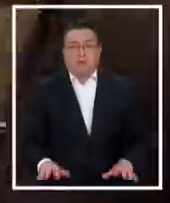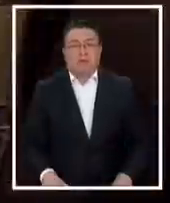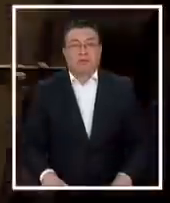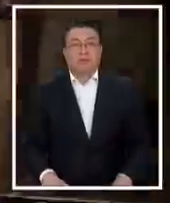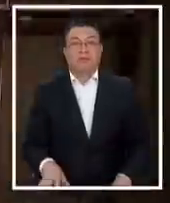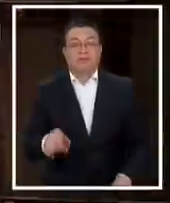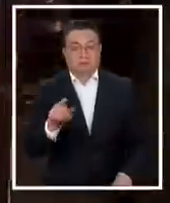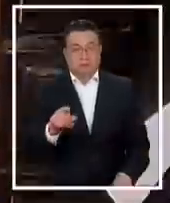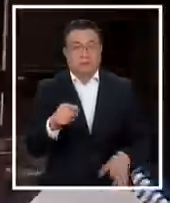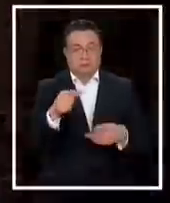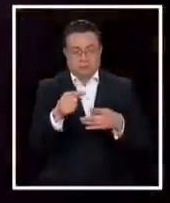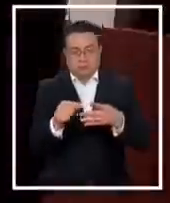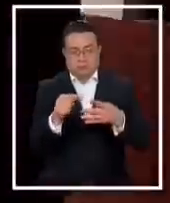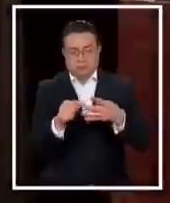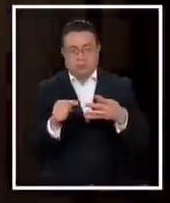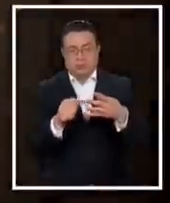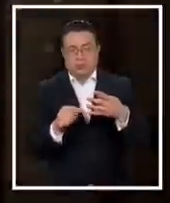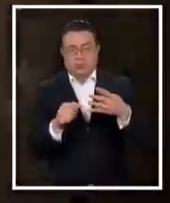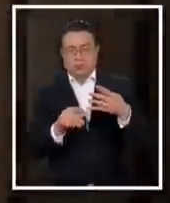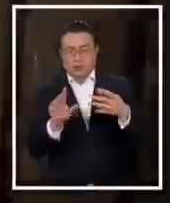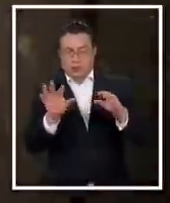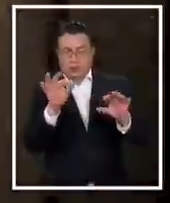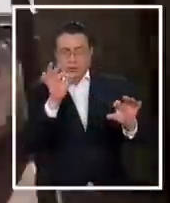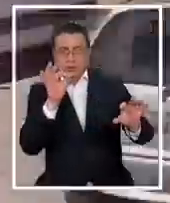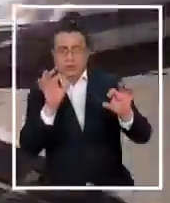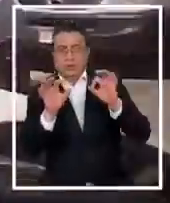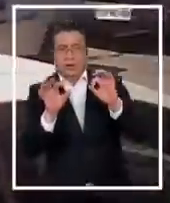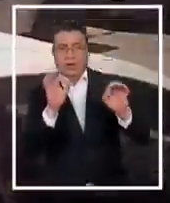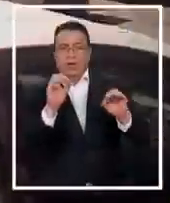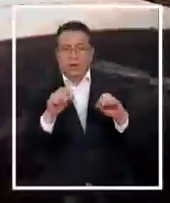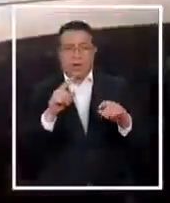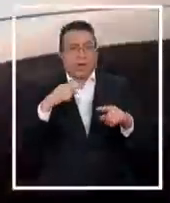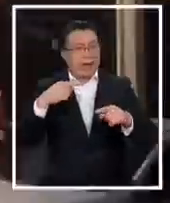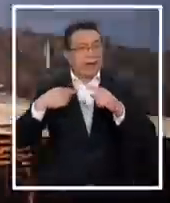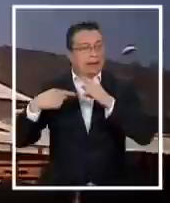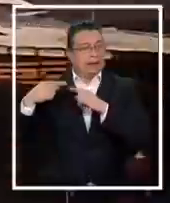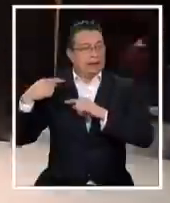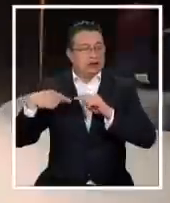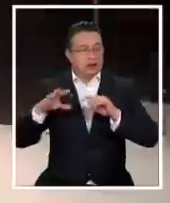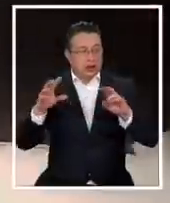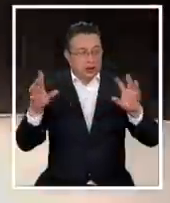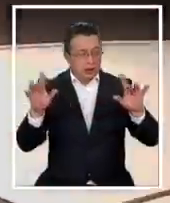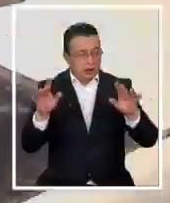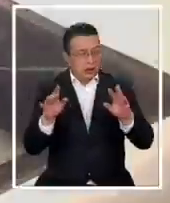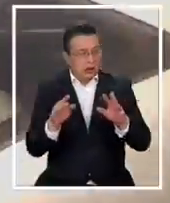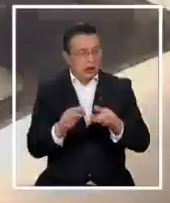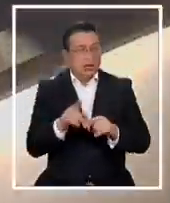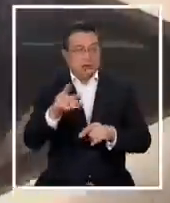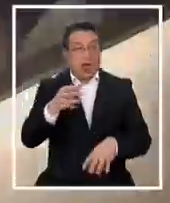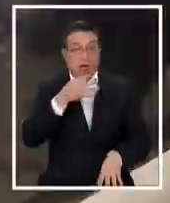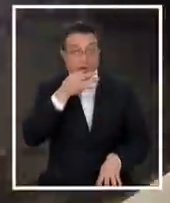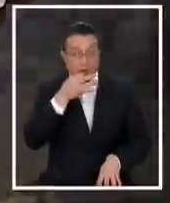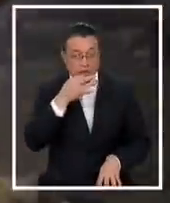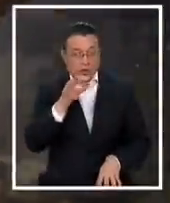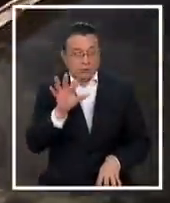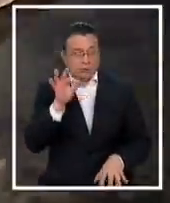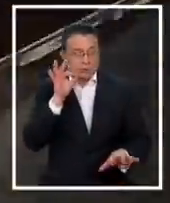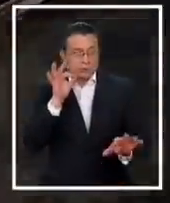Este reguero de indicios que va dejando nos permitió ir desarmando su historia, al menos la versión que él cuenta.